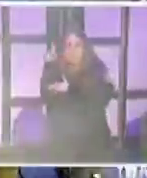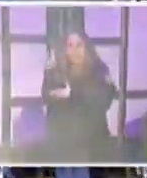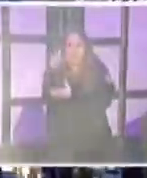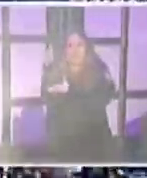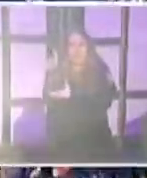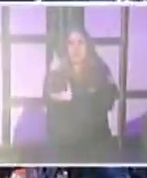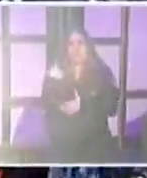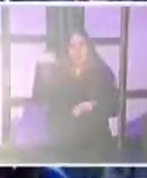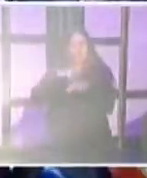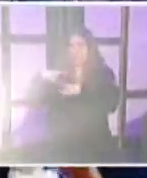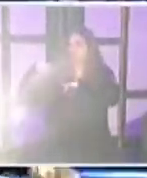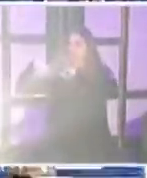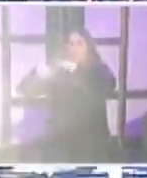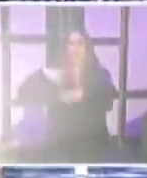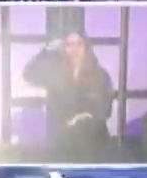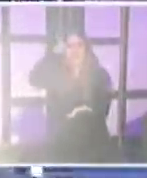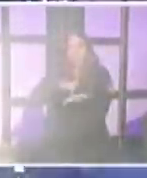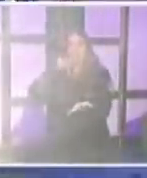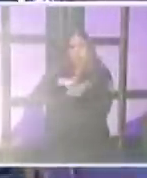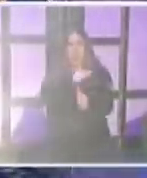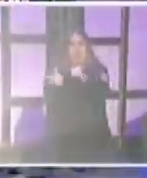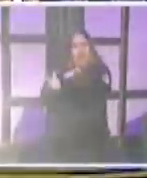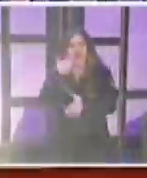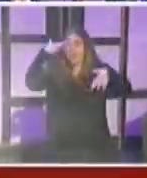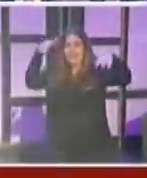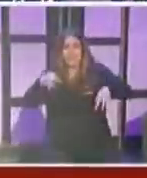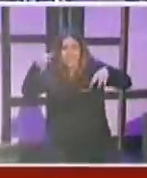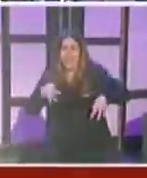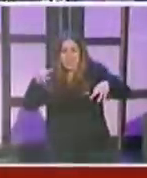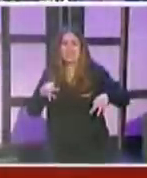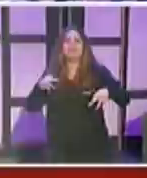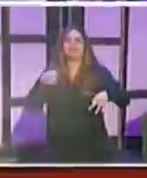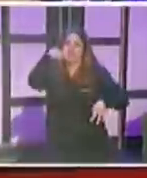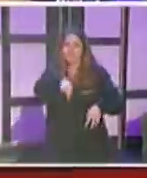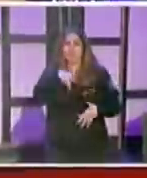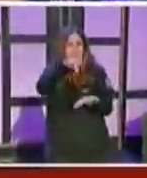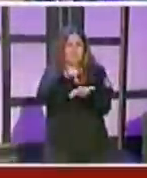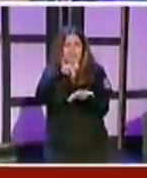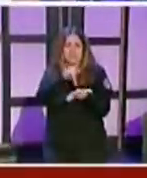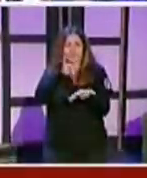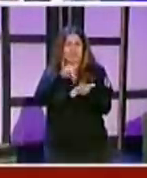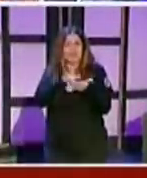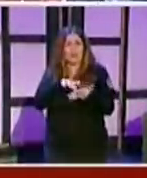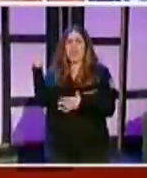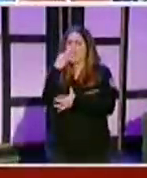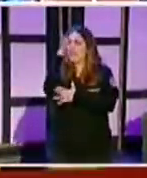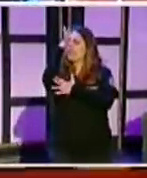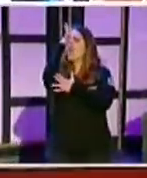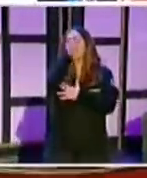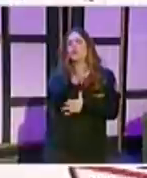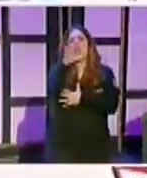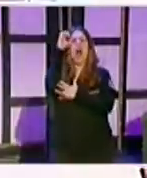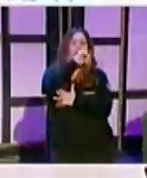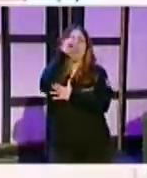pasa día tras día, realidades del recreo en el que nos encontramos. Que se tiene que denunciar,